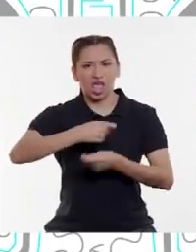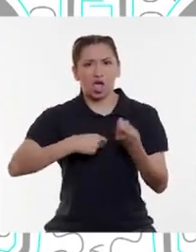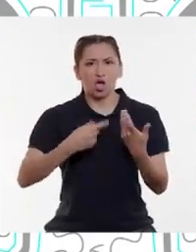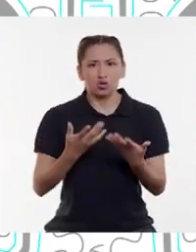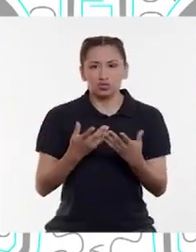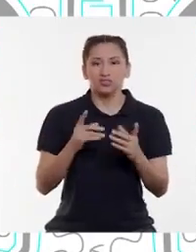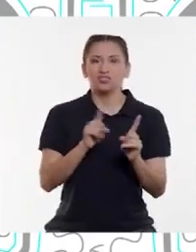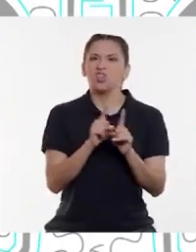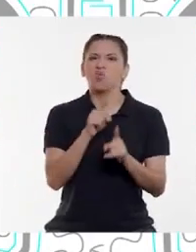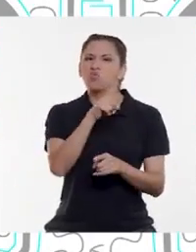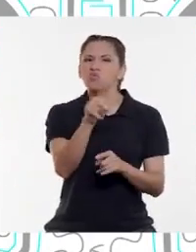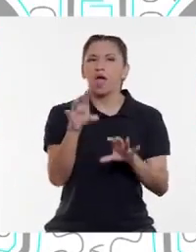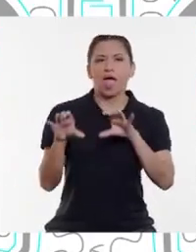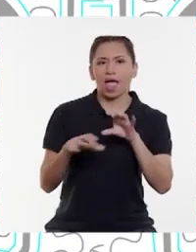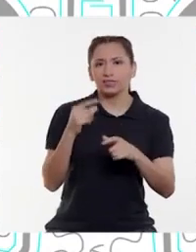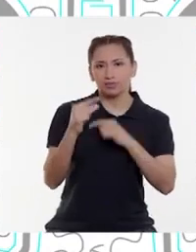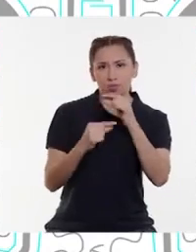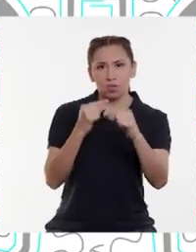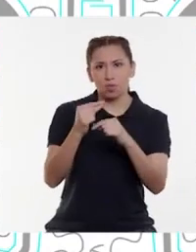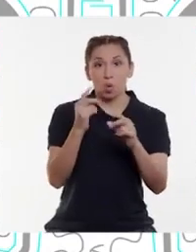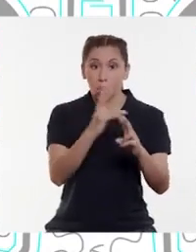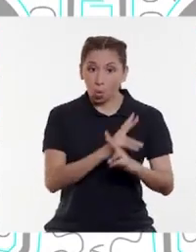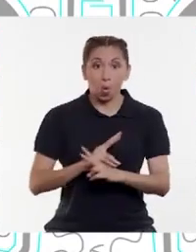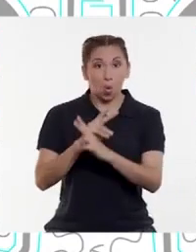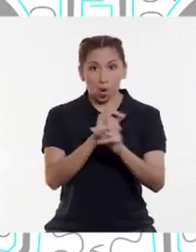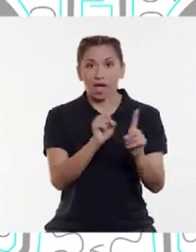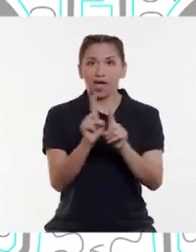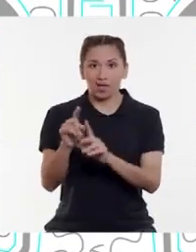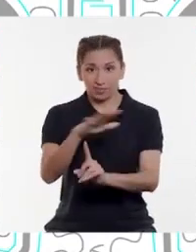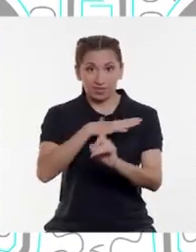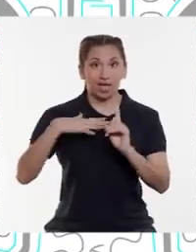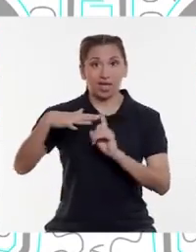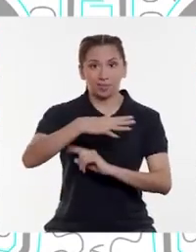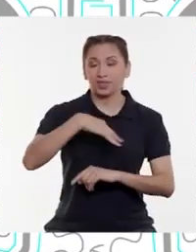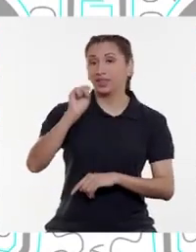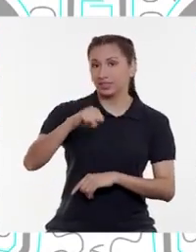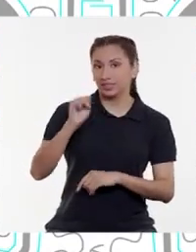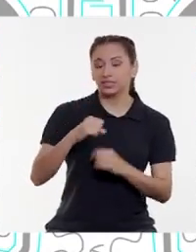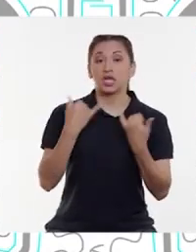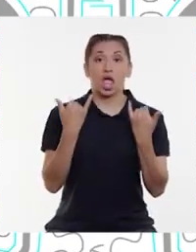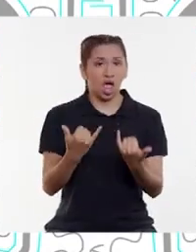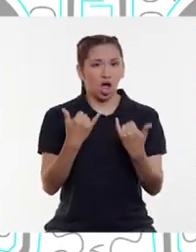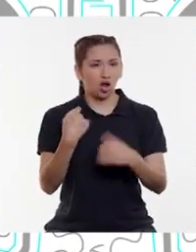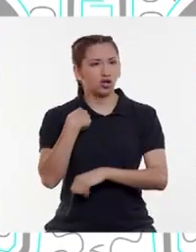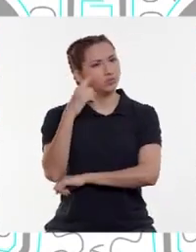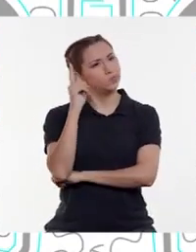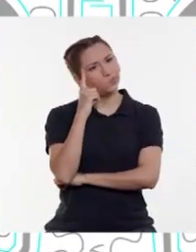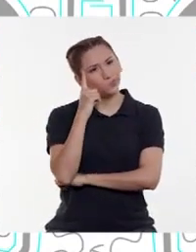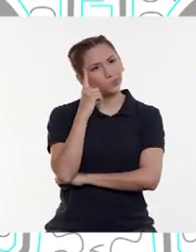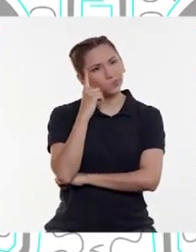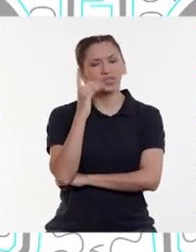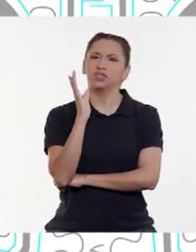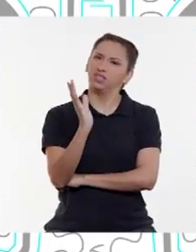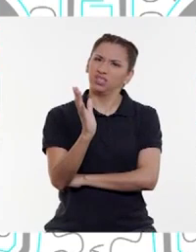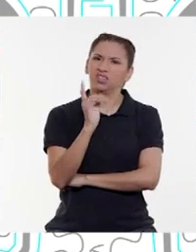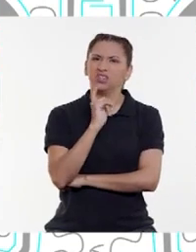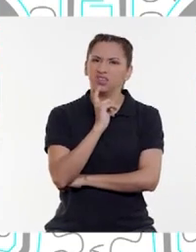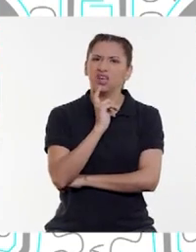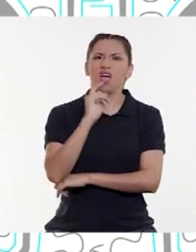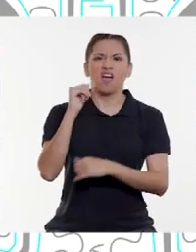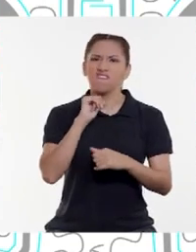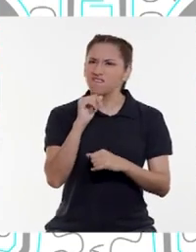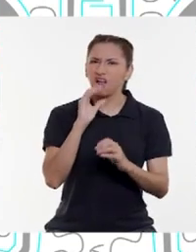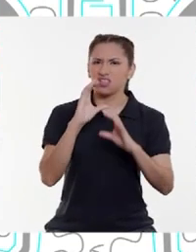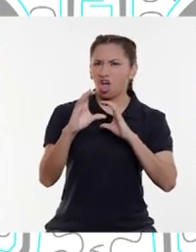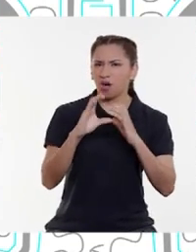que podemos hacerlos de tal manera que también cuidemos nuestro ambiente. Sí, aunque ahora que lo pienso, creo que aún